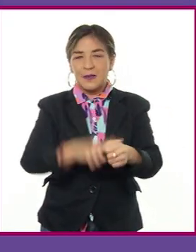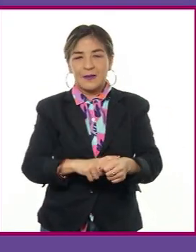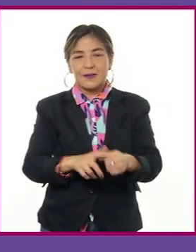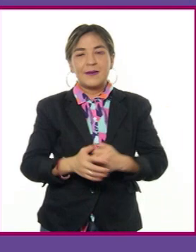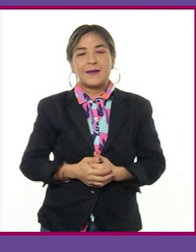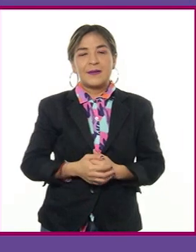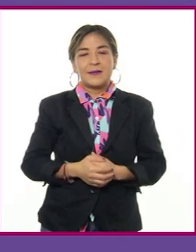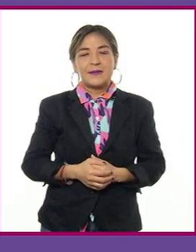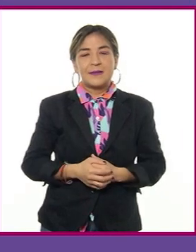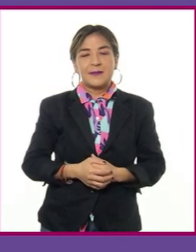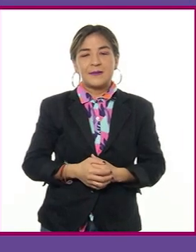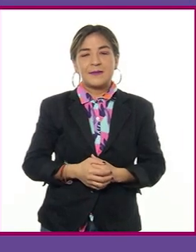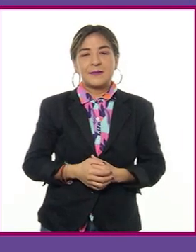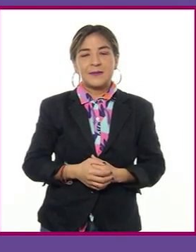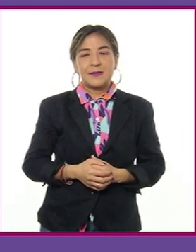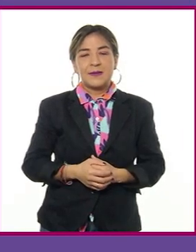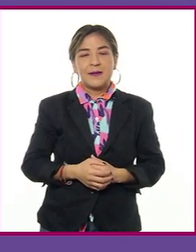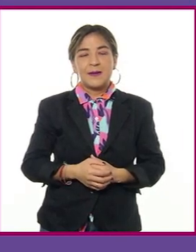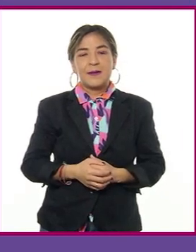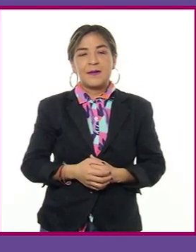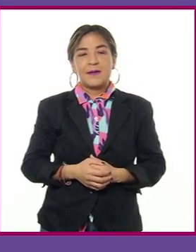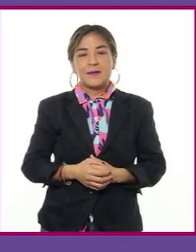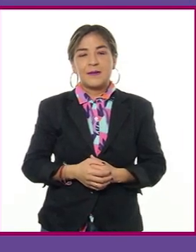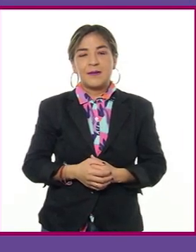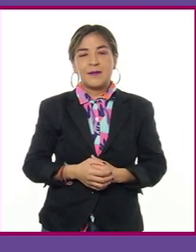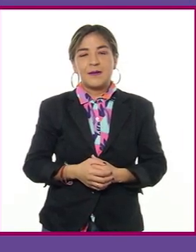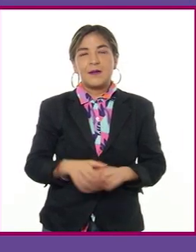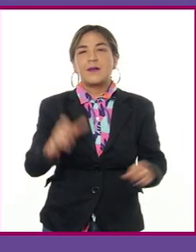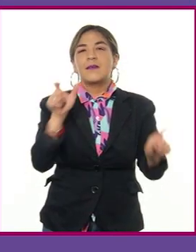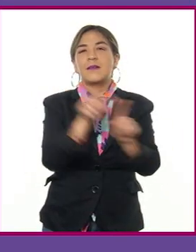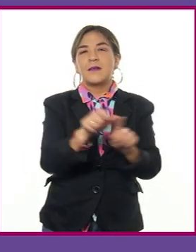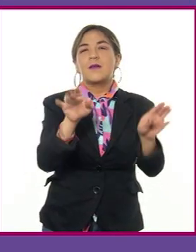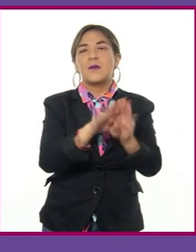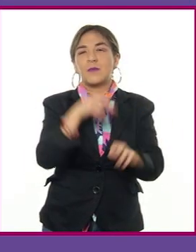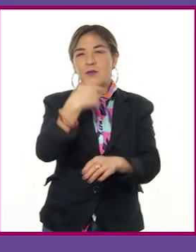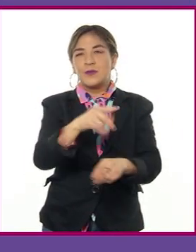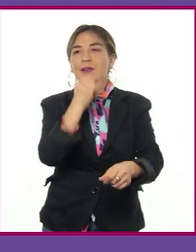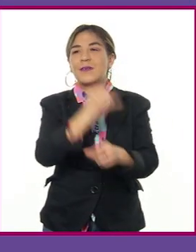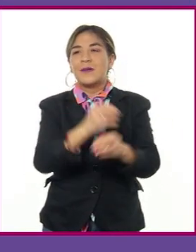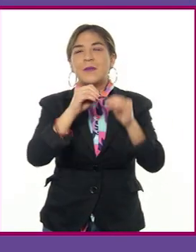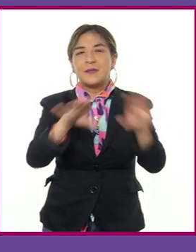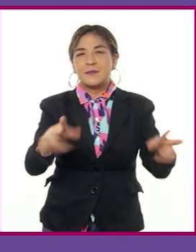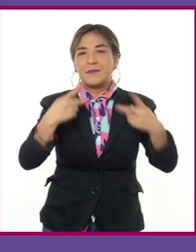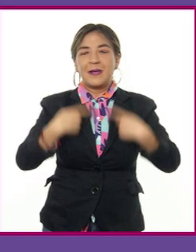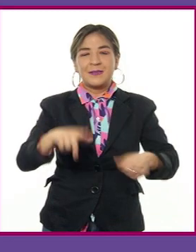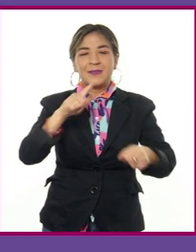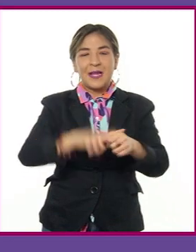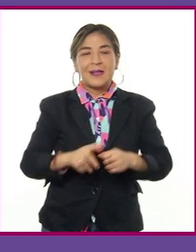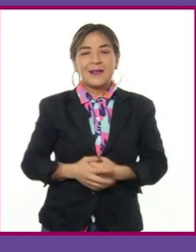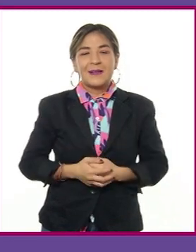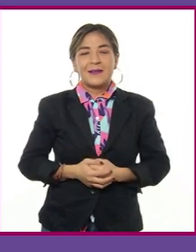Transparencia, acceso a la información pública y protección de los datos personales.